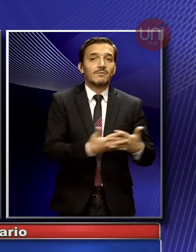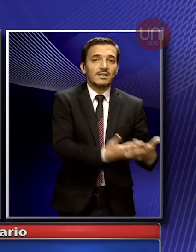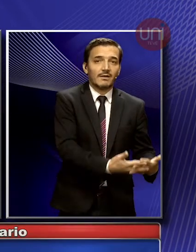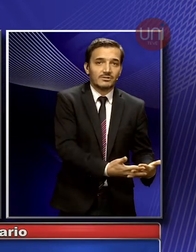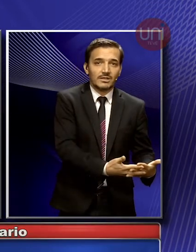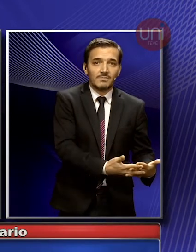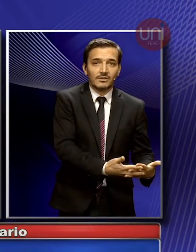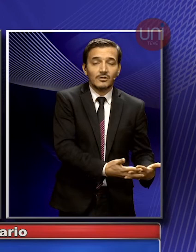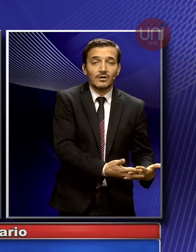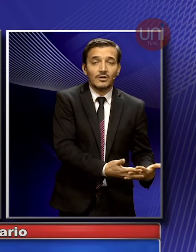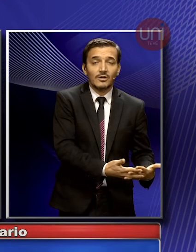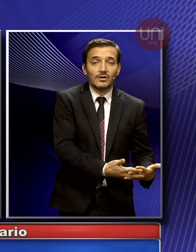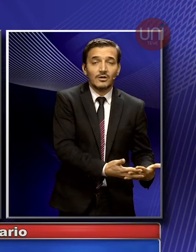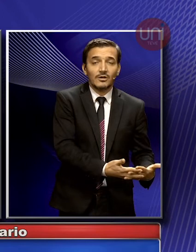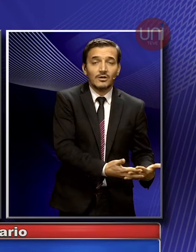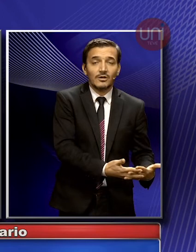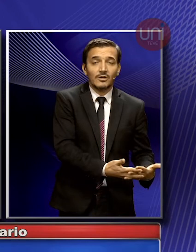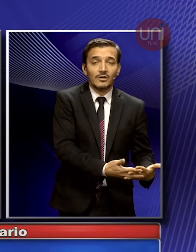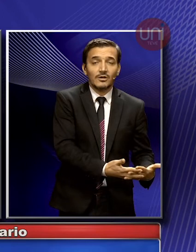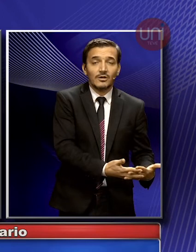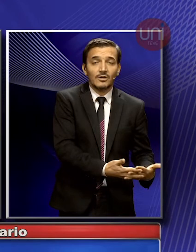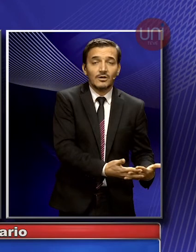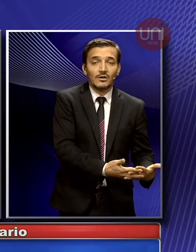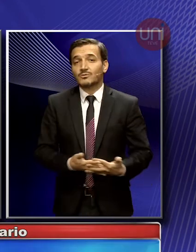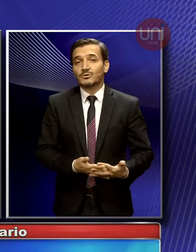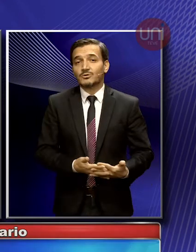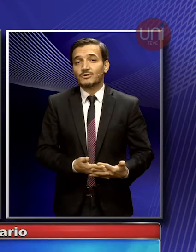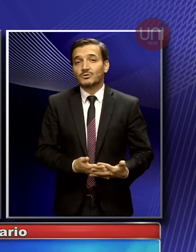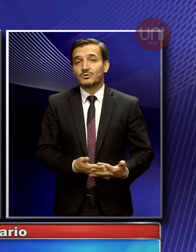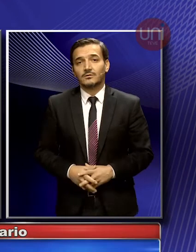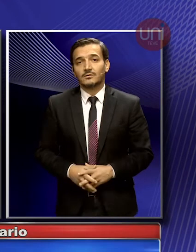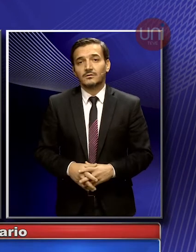terminen las vacaciones de invierno, la vuelta a clase por parte de los chicos, ¿cuál es su posición?